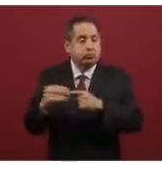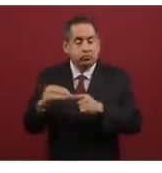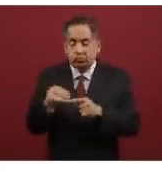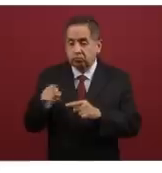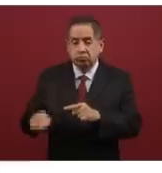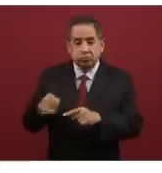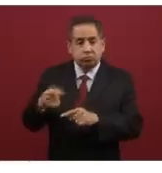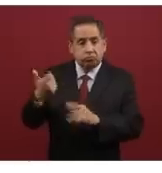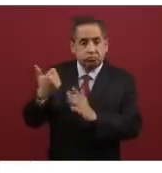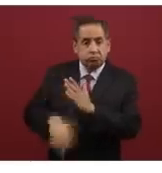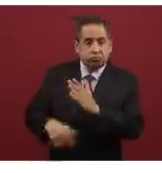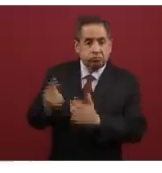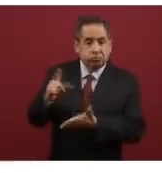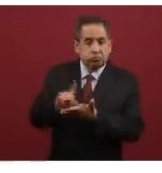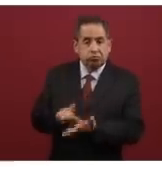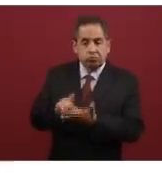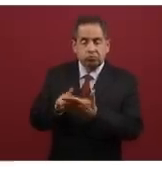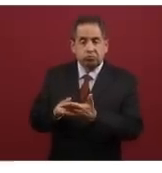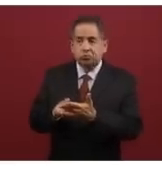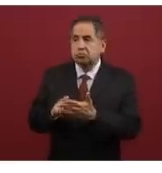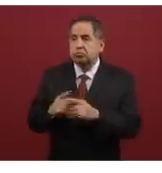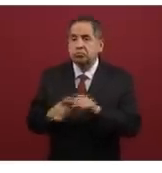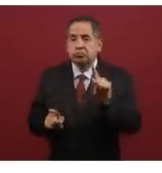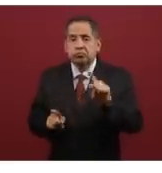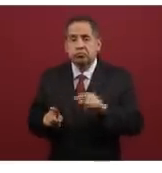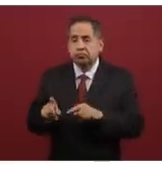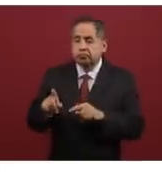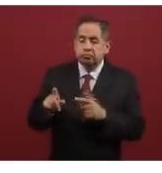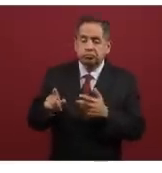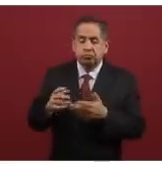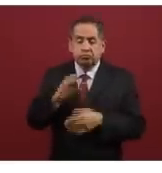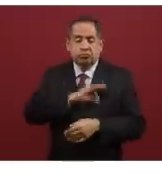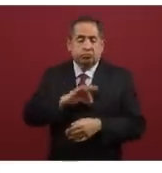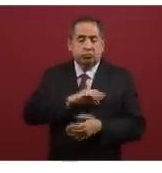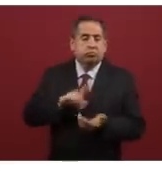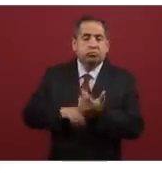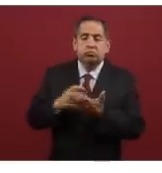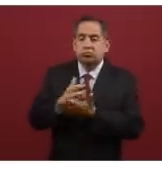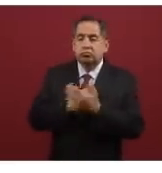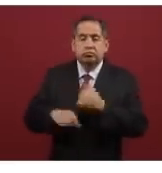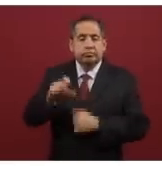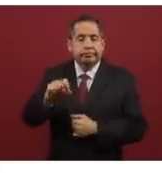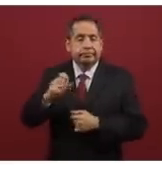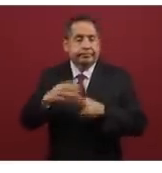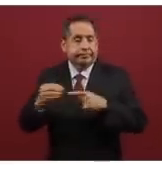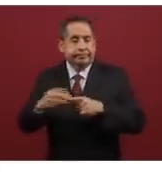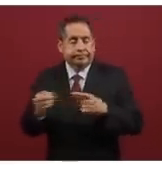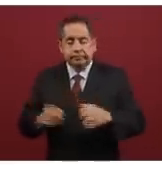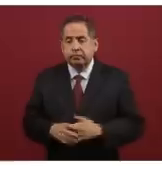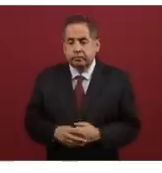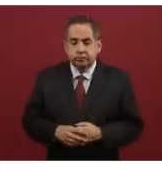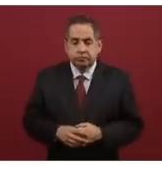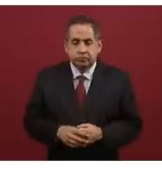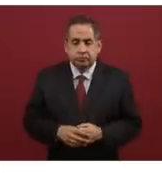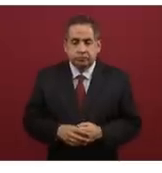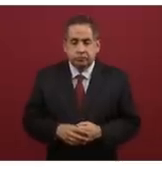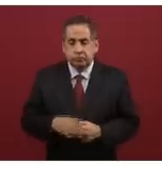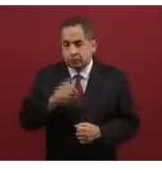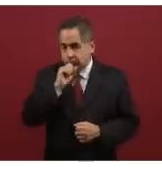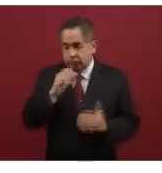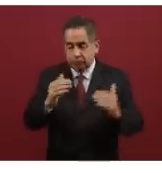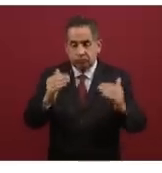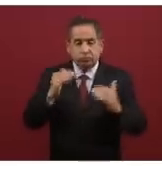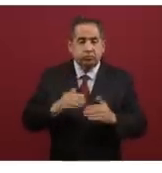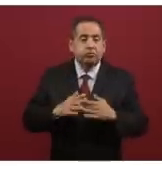17.44 pesos por litro, un margen de 20 centavos por litro de utilidad. Es el que sigue. Y nos vamos ahora a